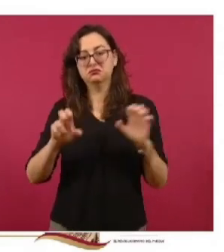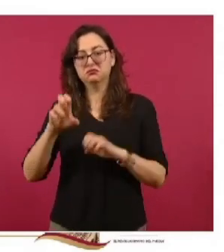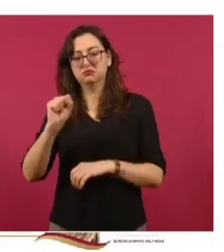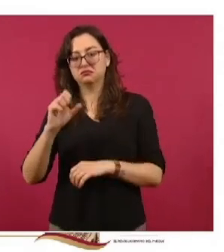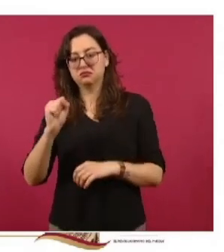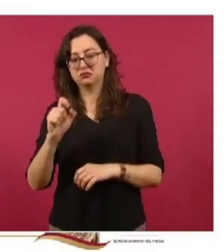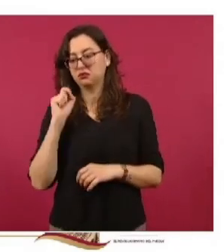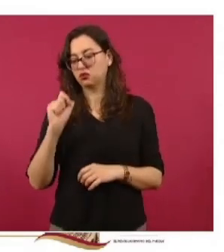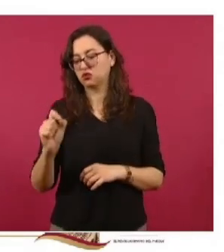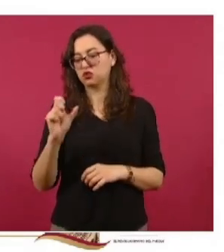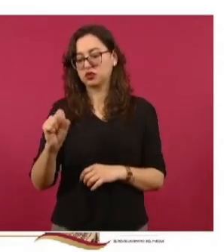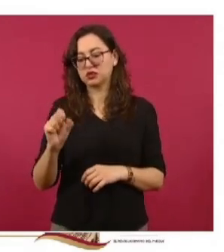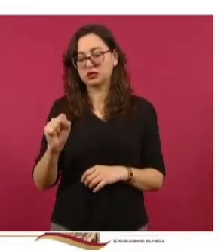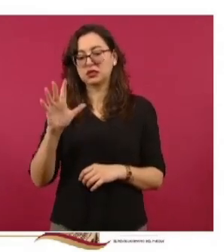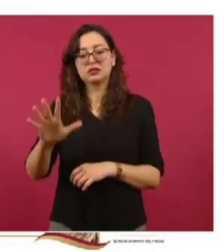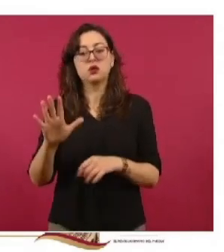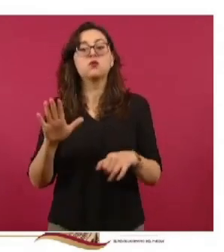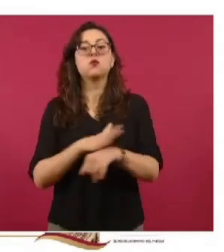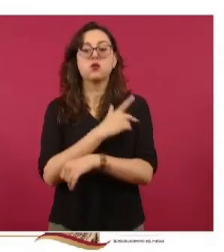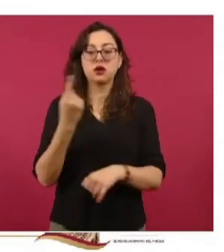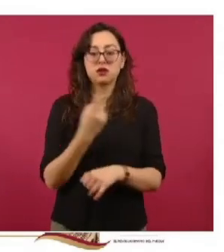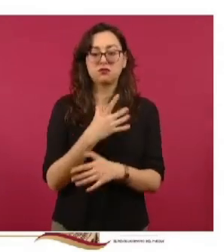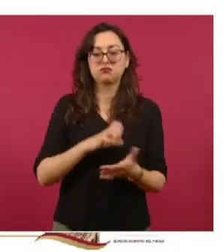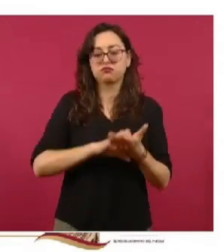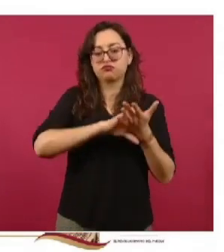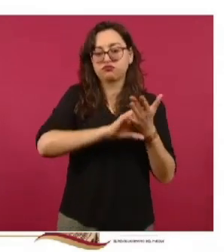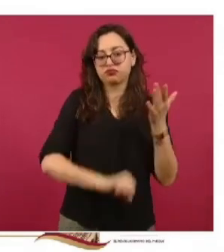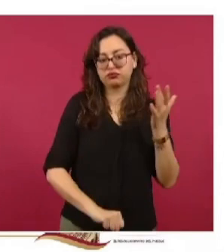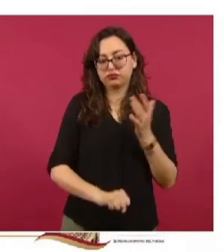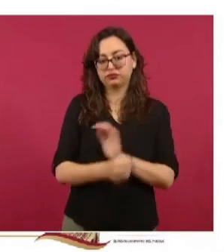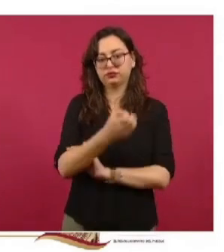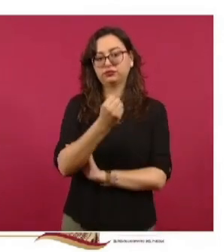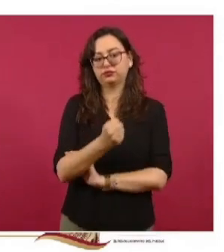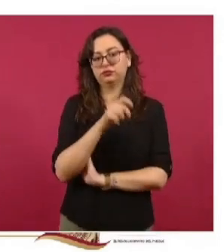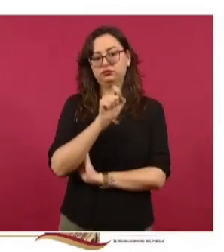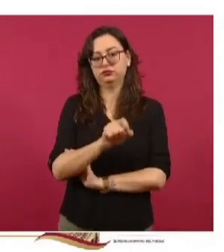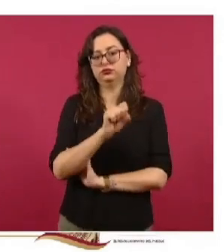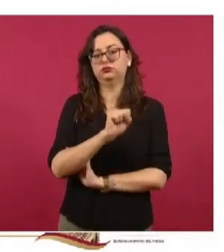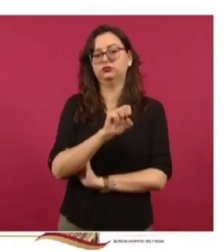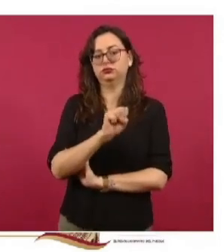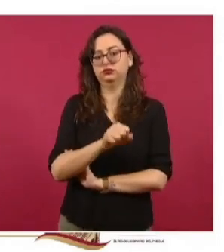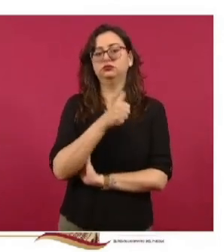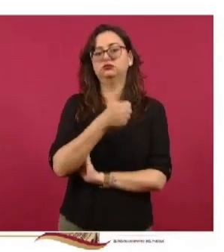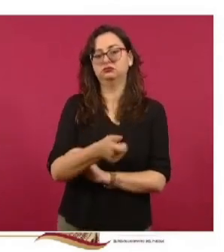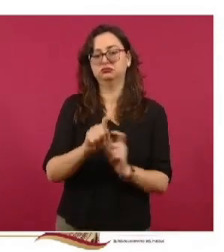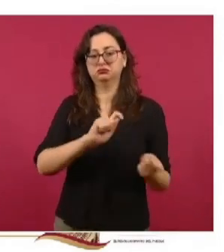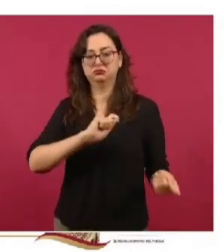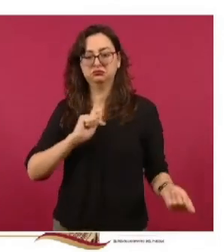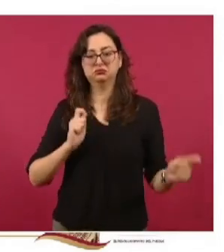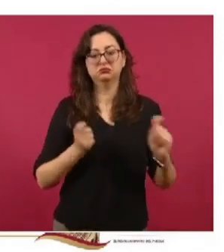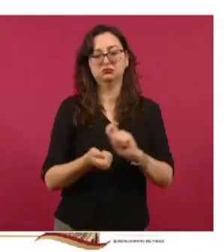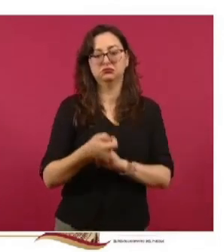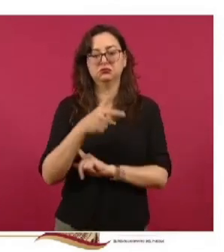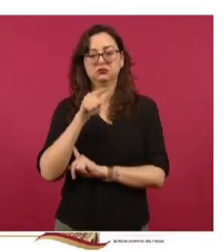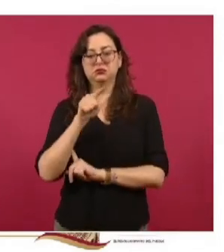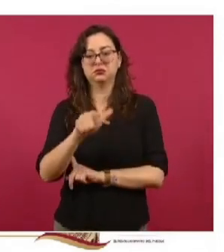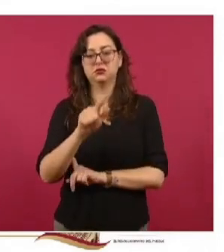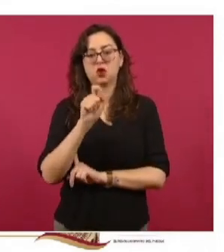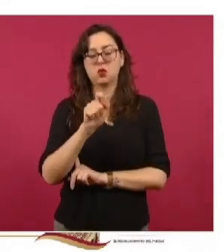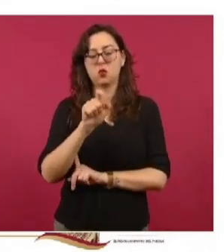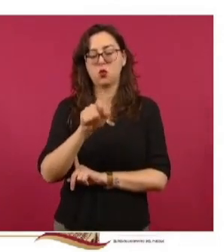comisión también de 9.66 de dólar y un tipo cambiario de 17 pesos con 22